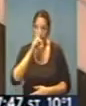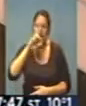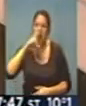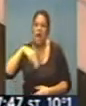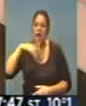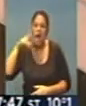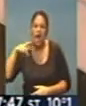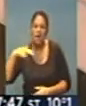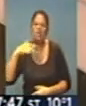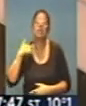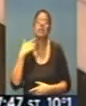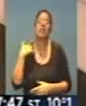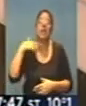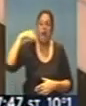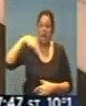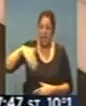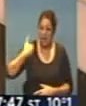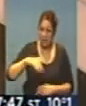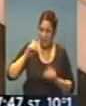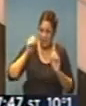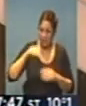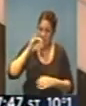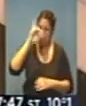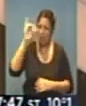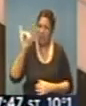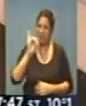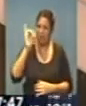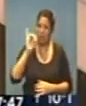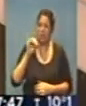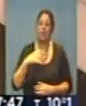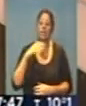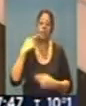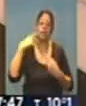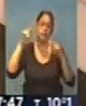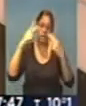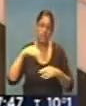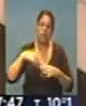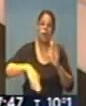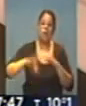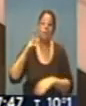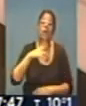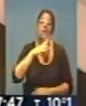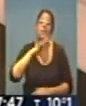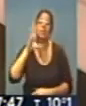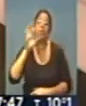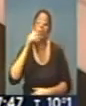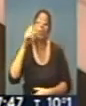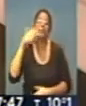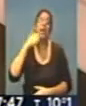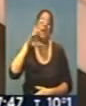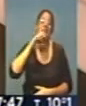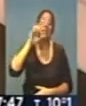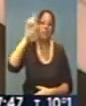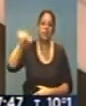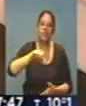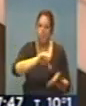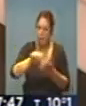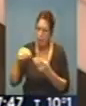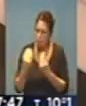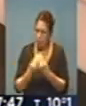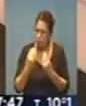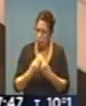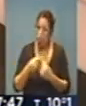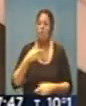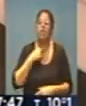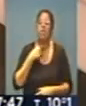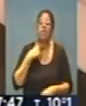nacionales y extranjeras que van a estar presentando la obra de más de 350 artistas provenientes de 20 países y con una única intención, la de